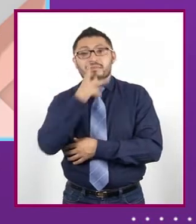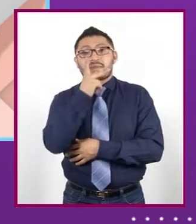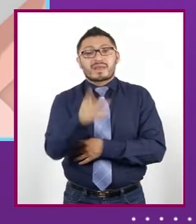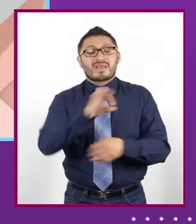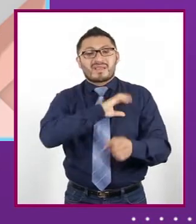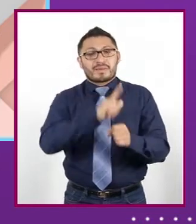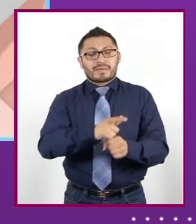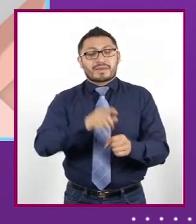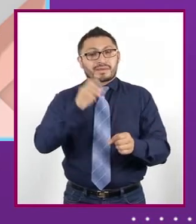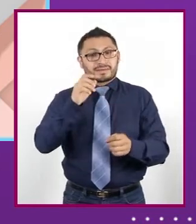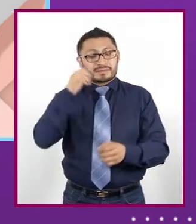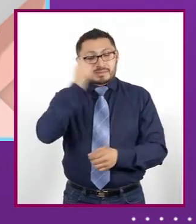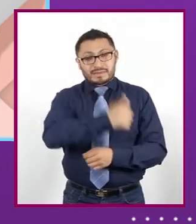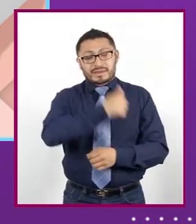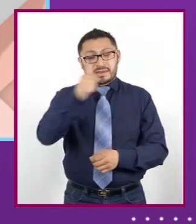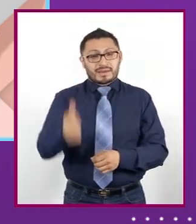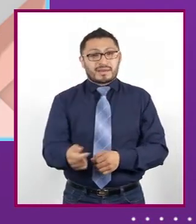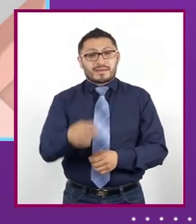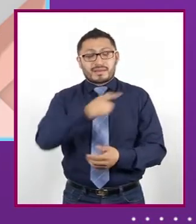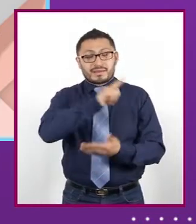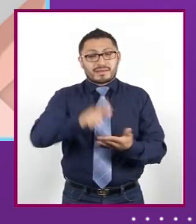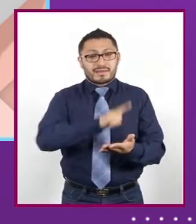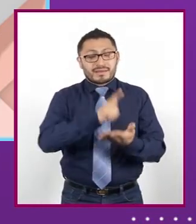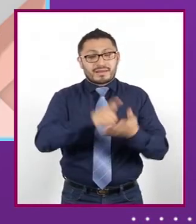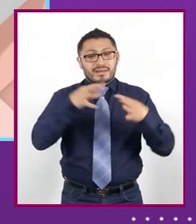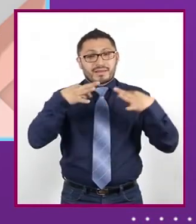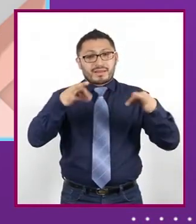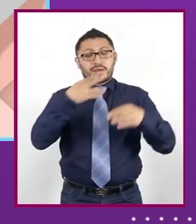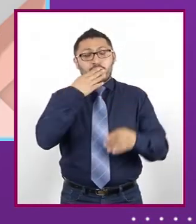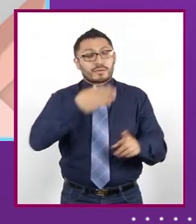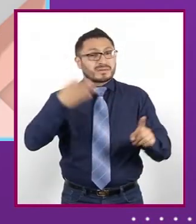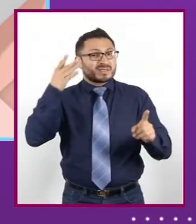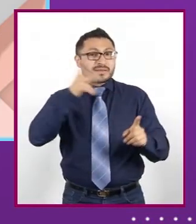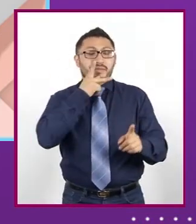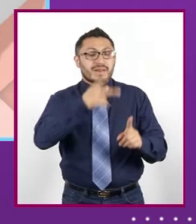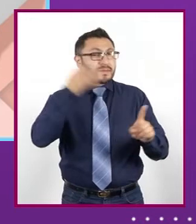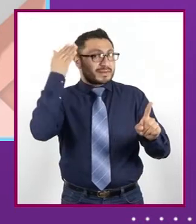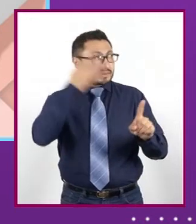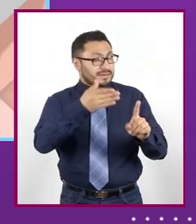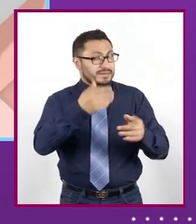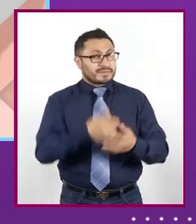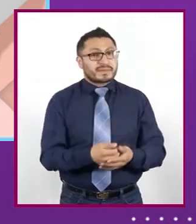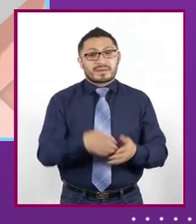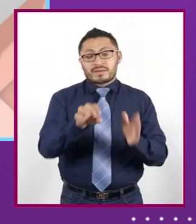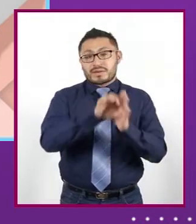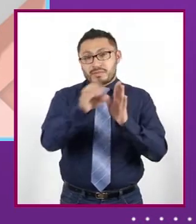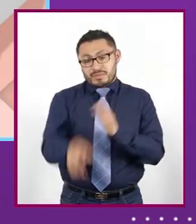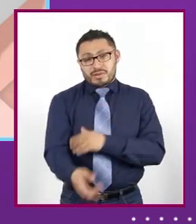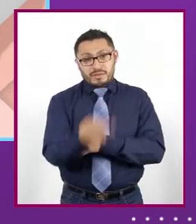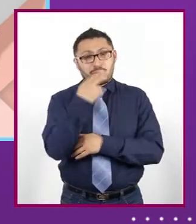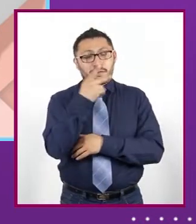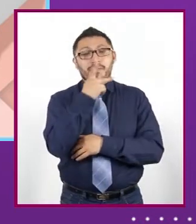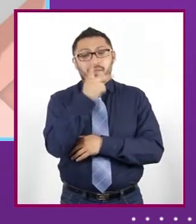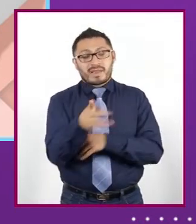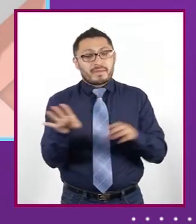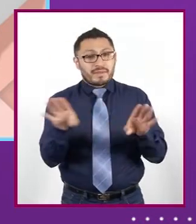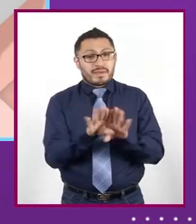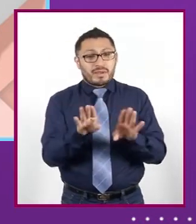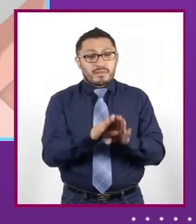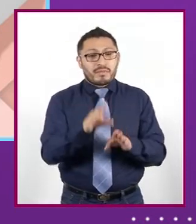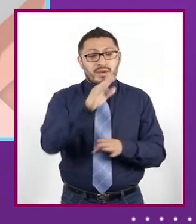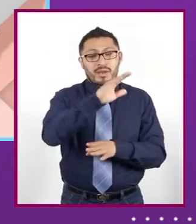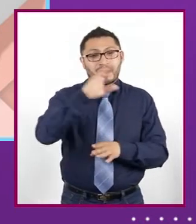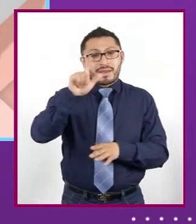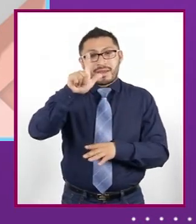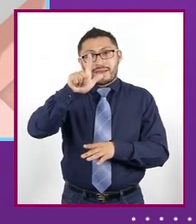términos relacionados con el propósito por el cual se emiten. Por ejemplo, se usan términos como